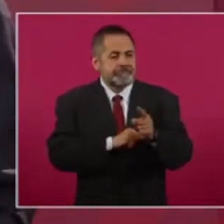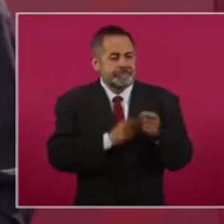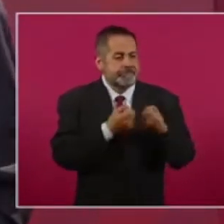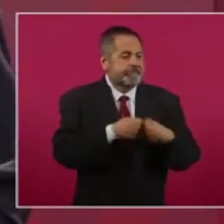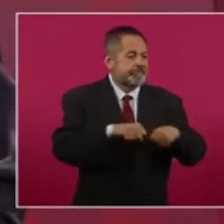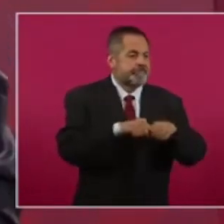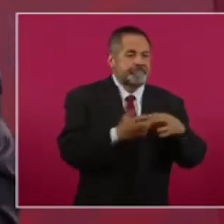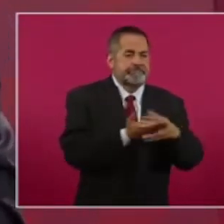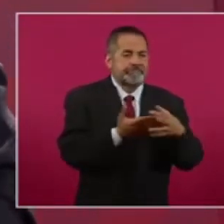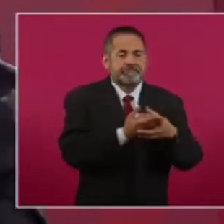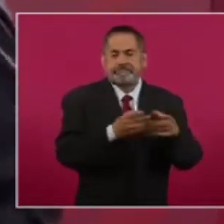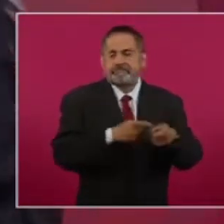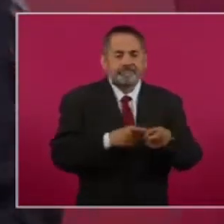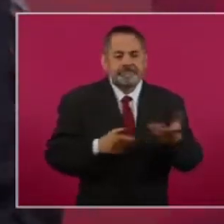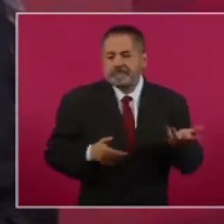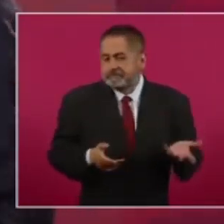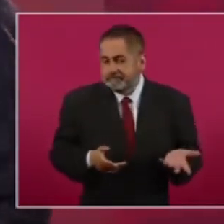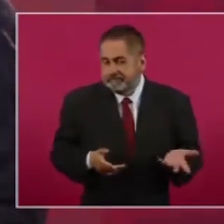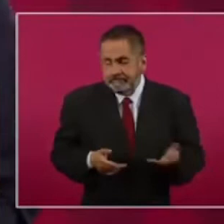Todavía,